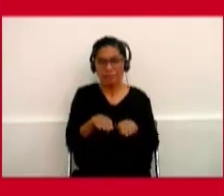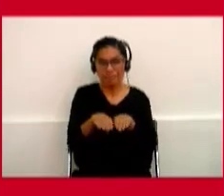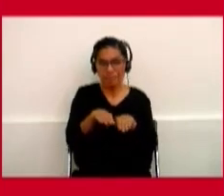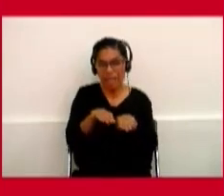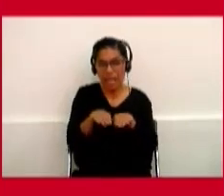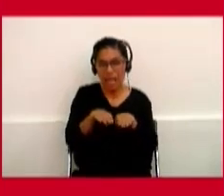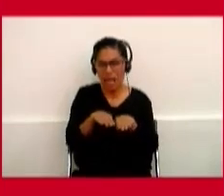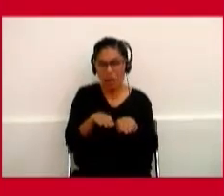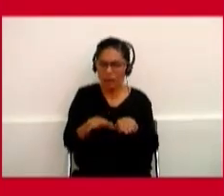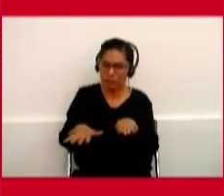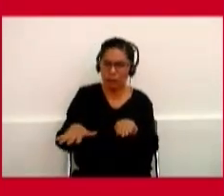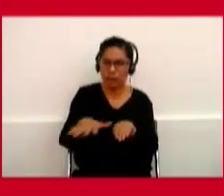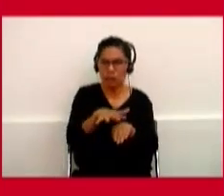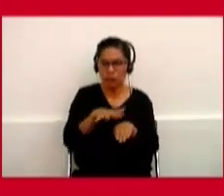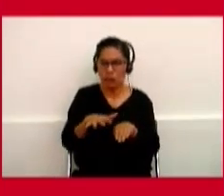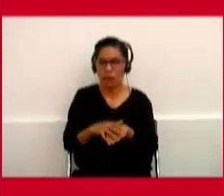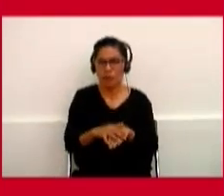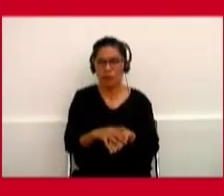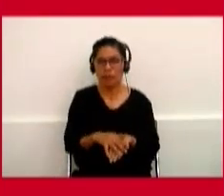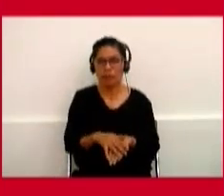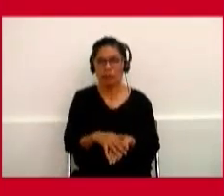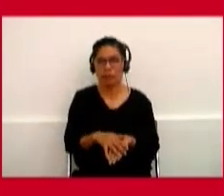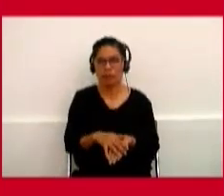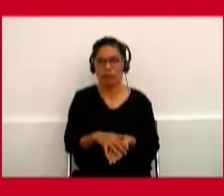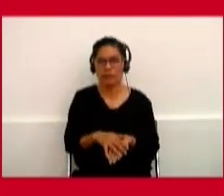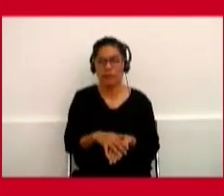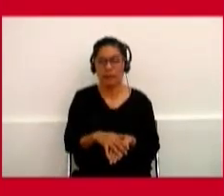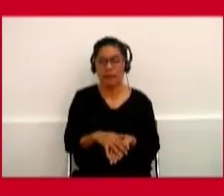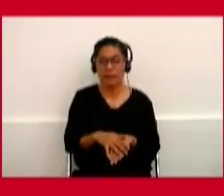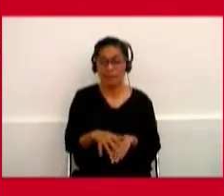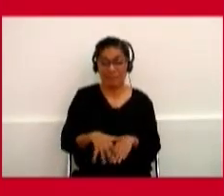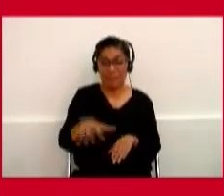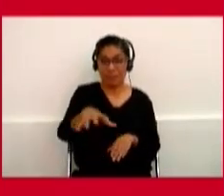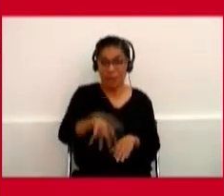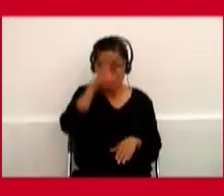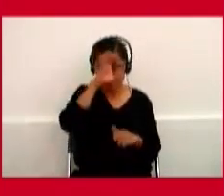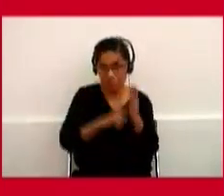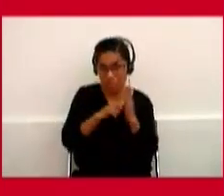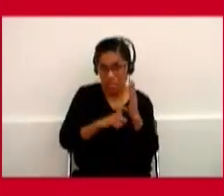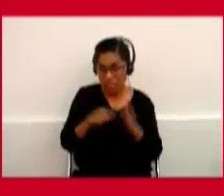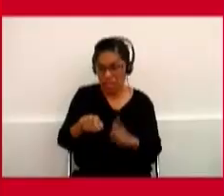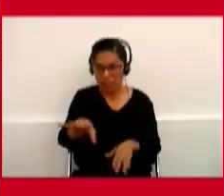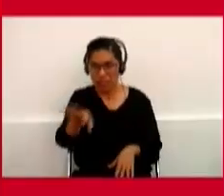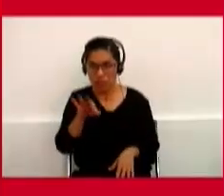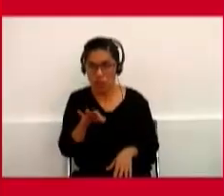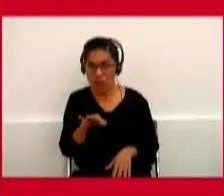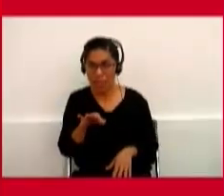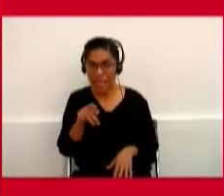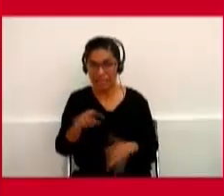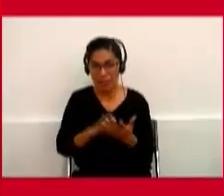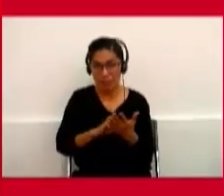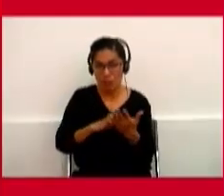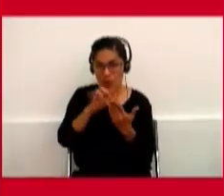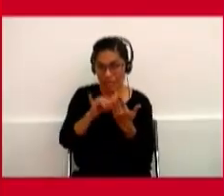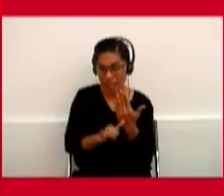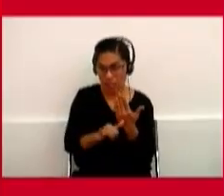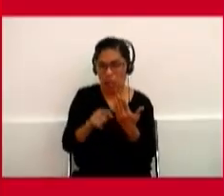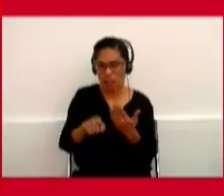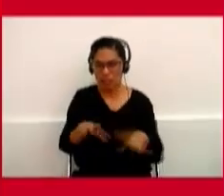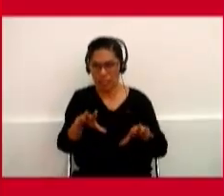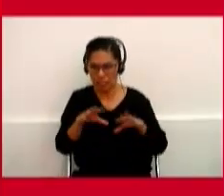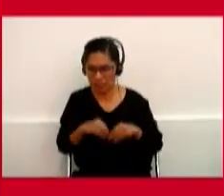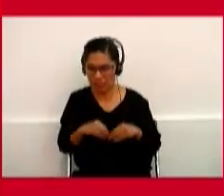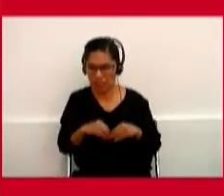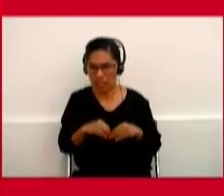todo. Y otro es que la mina que apuesta por este proyecto tiene que aceptar que va a haber una curva